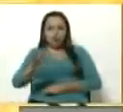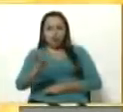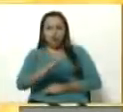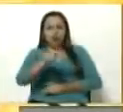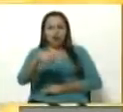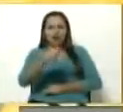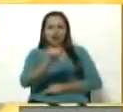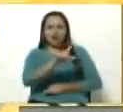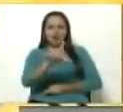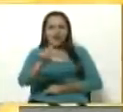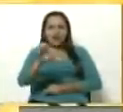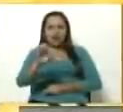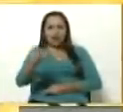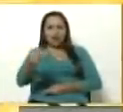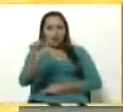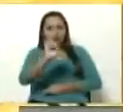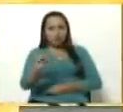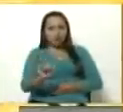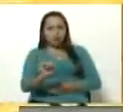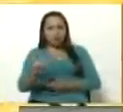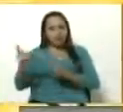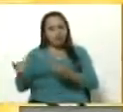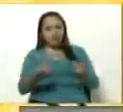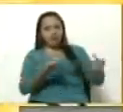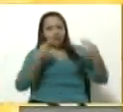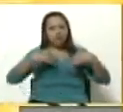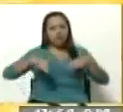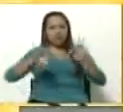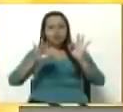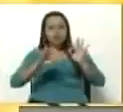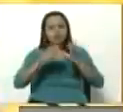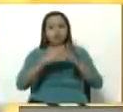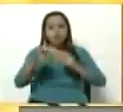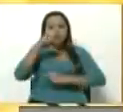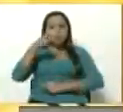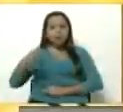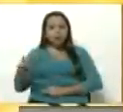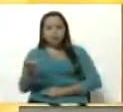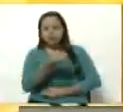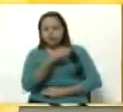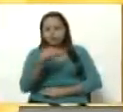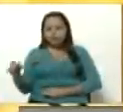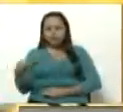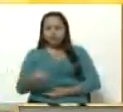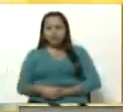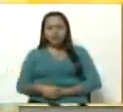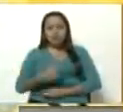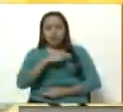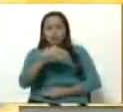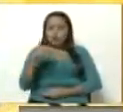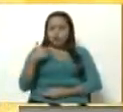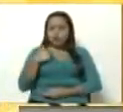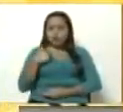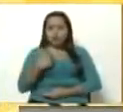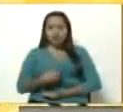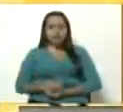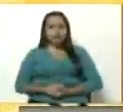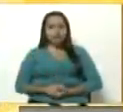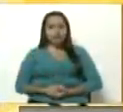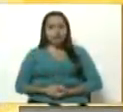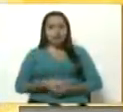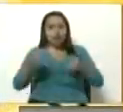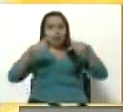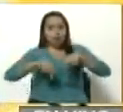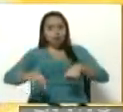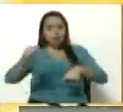Invitados especiales a todos este pueblo maravilloso. Para nosotros, en el día de